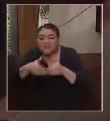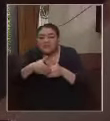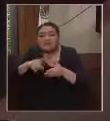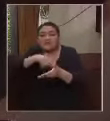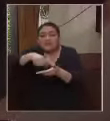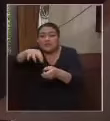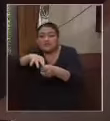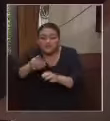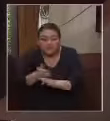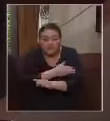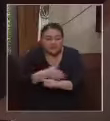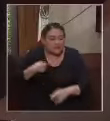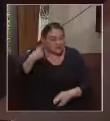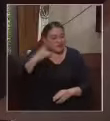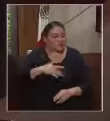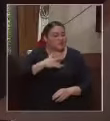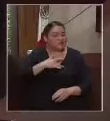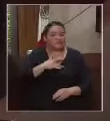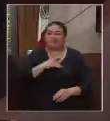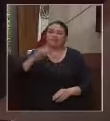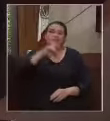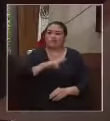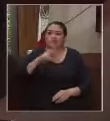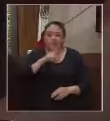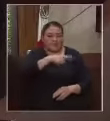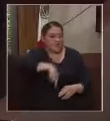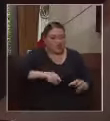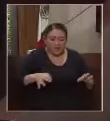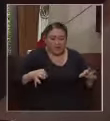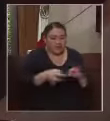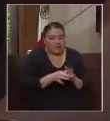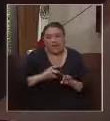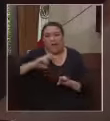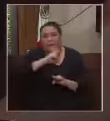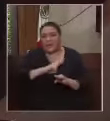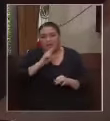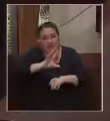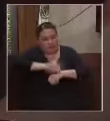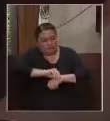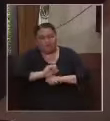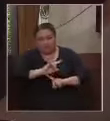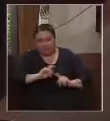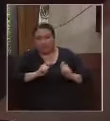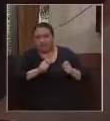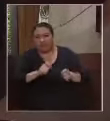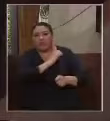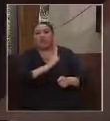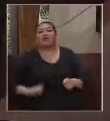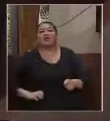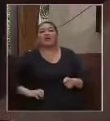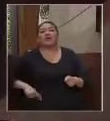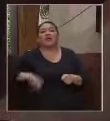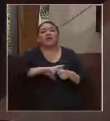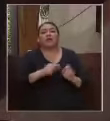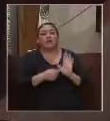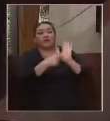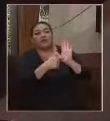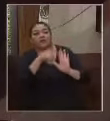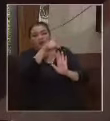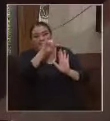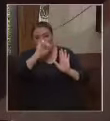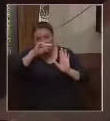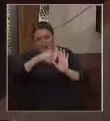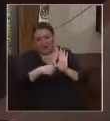es permitir a los integrantes de la coalición realizar un convenio de candidatura común para que lo presenten ante